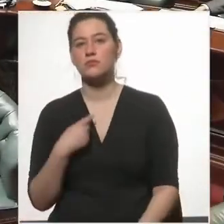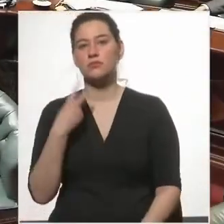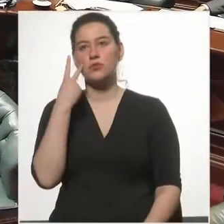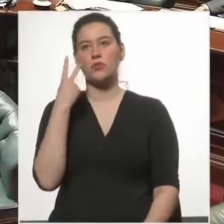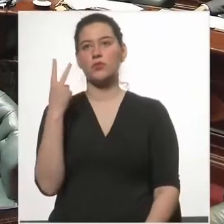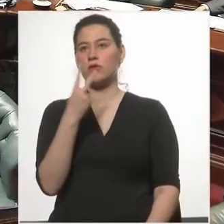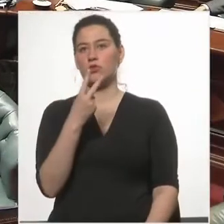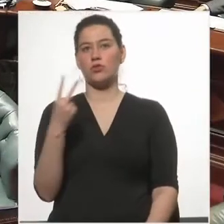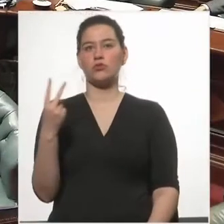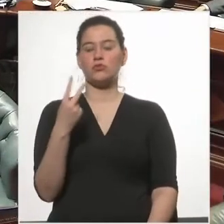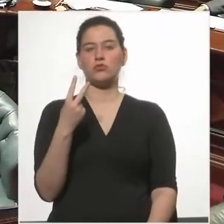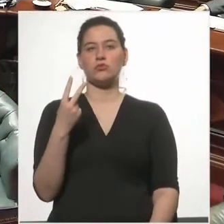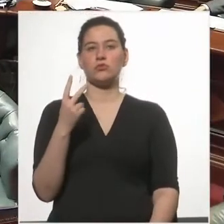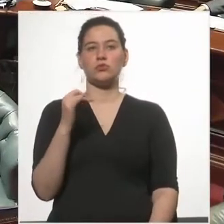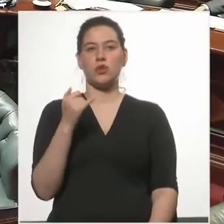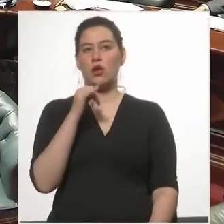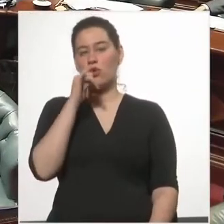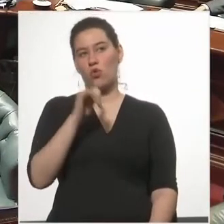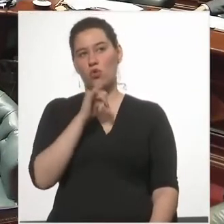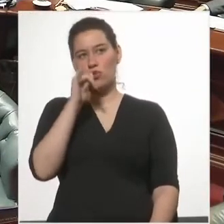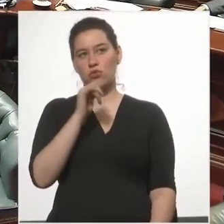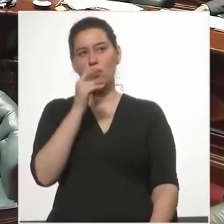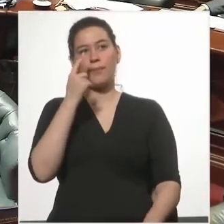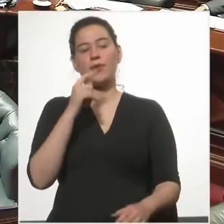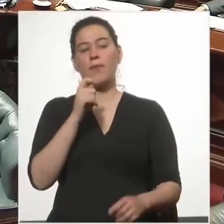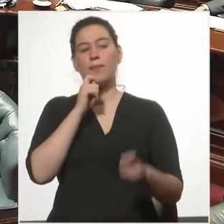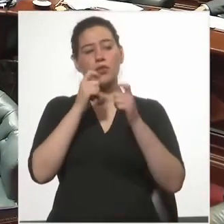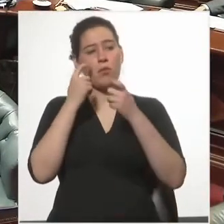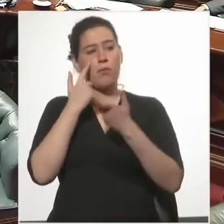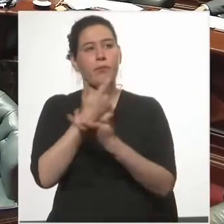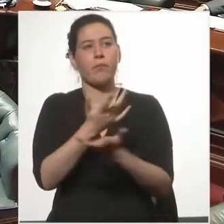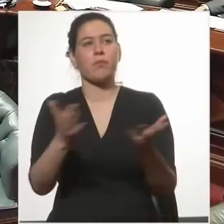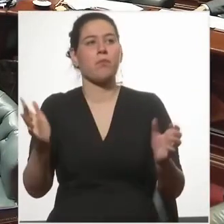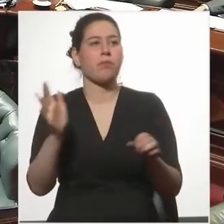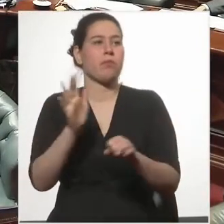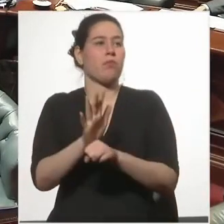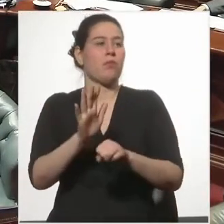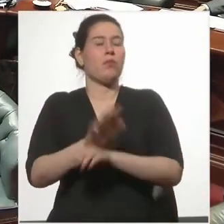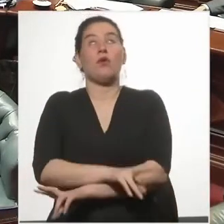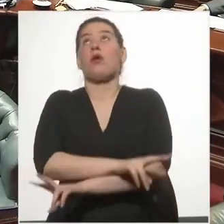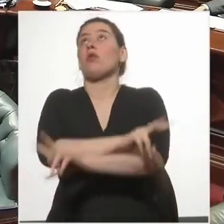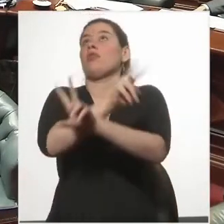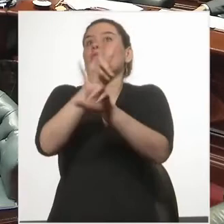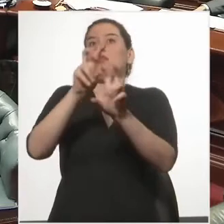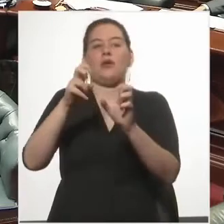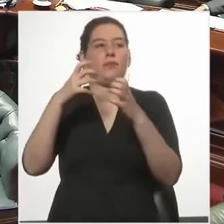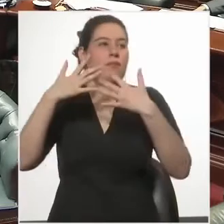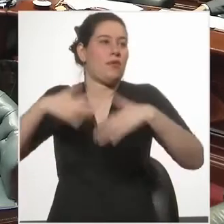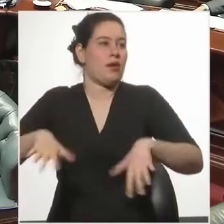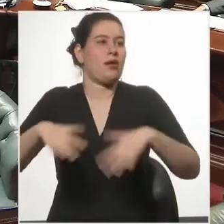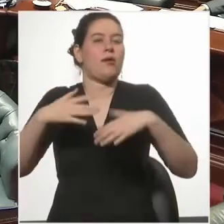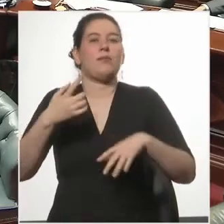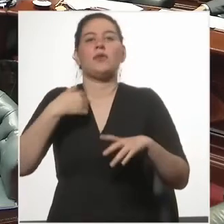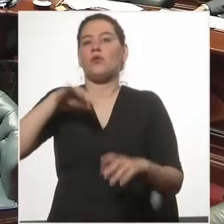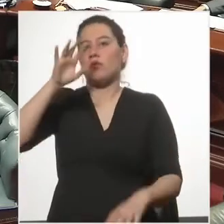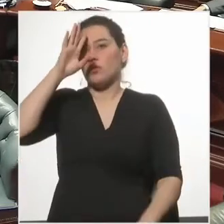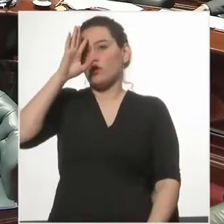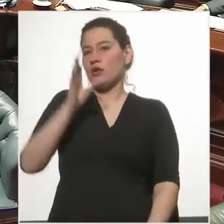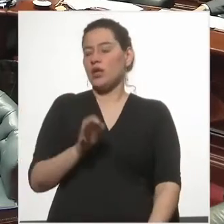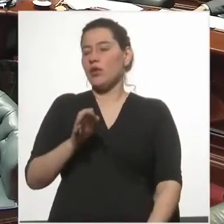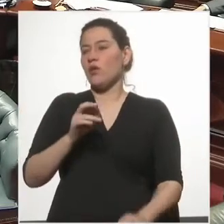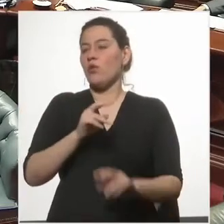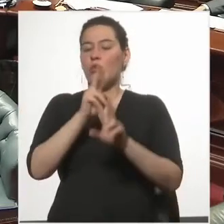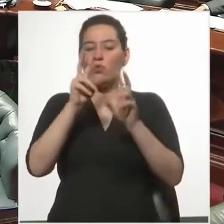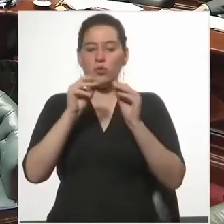lo sabíamos. Lo destapó el periodista como si fuera un gran tema, pero creo que fue más bien un